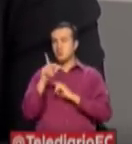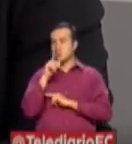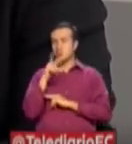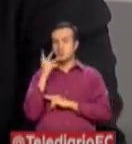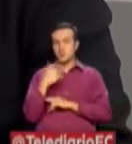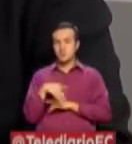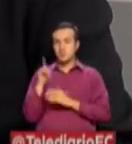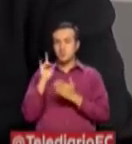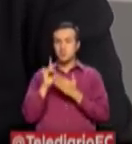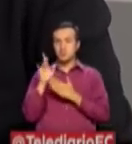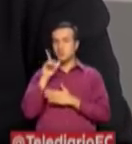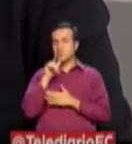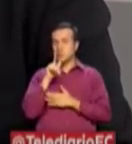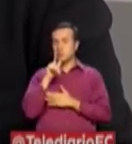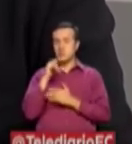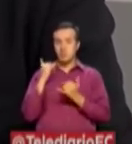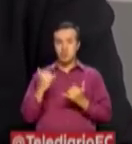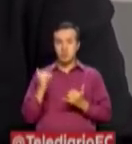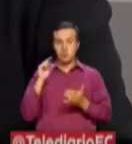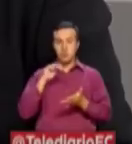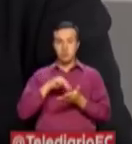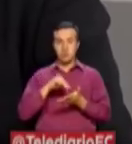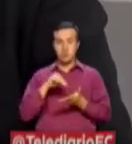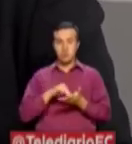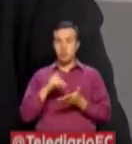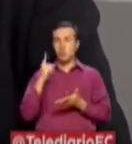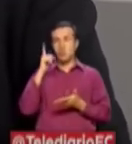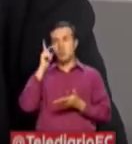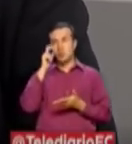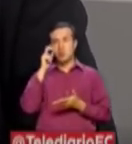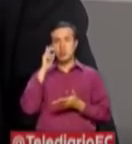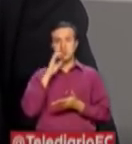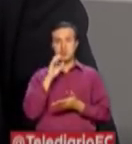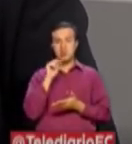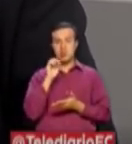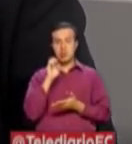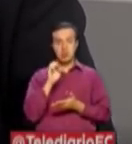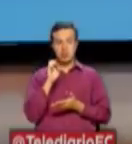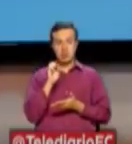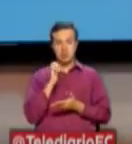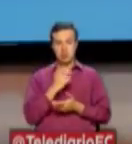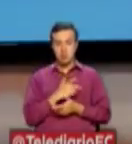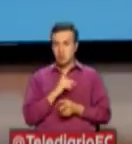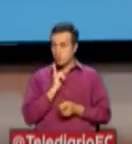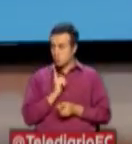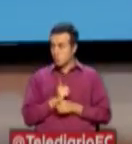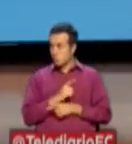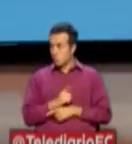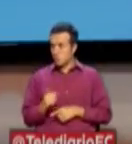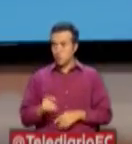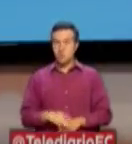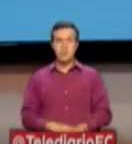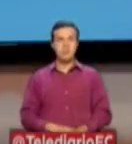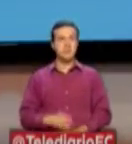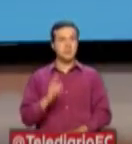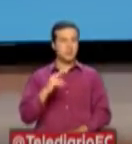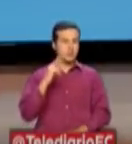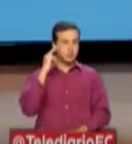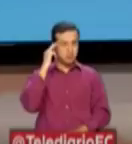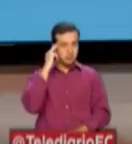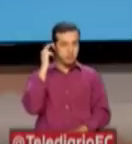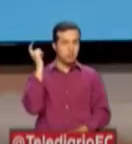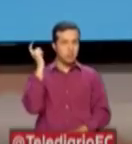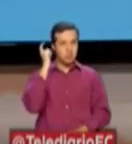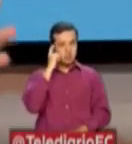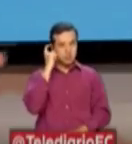de una eventual destitución a los actuales miembros salvo uno creo del consejo nacional electoral es correcto la misma lógica tiene